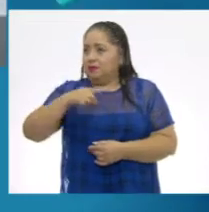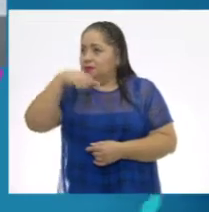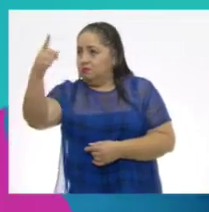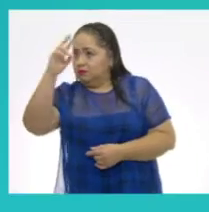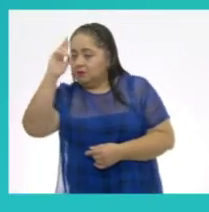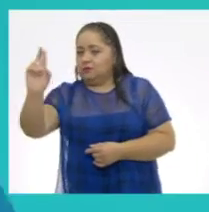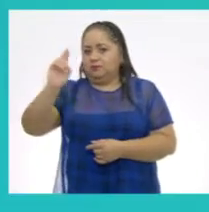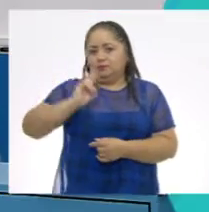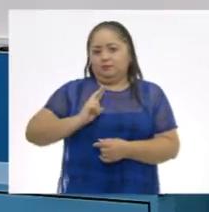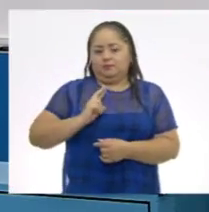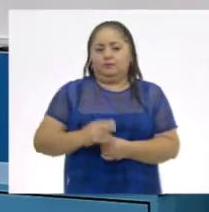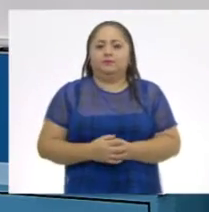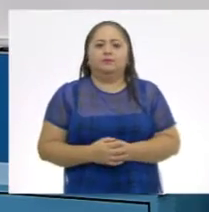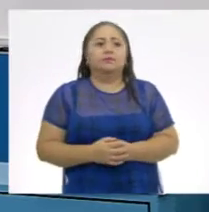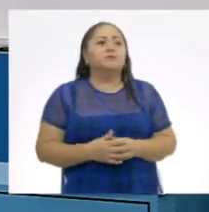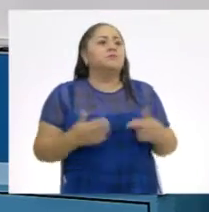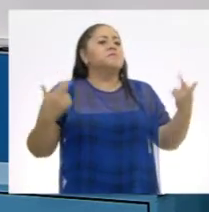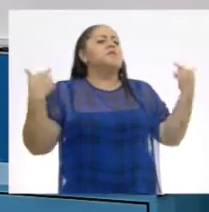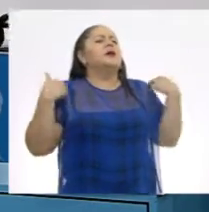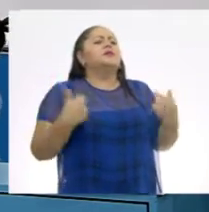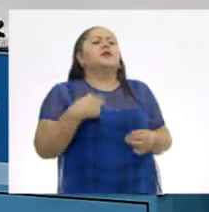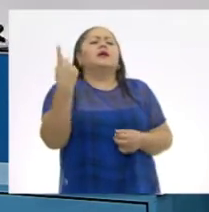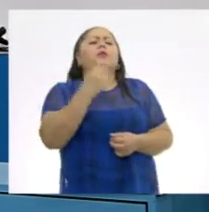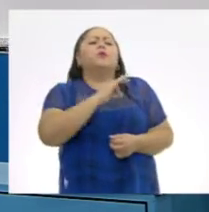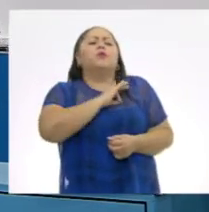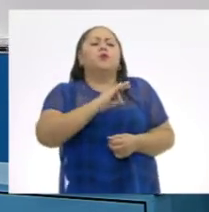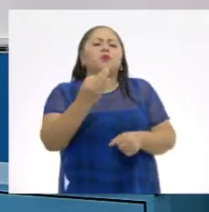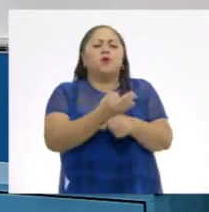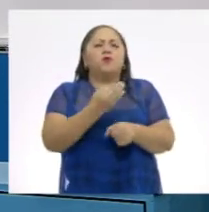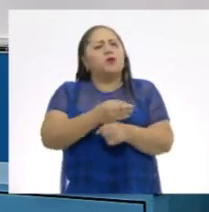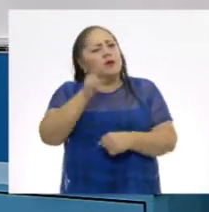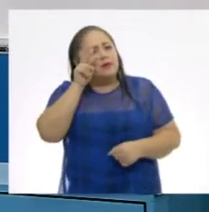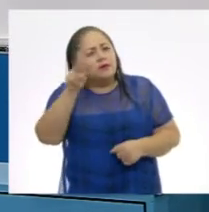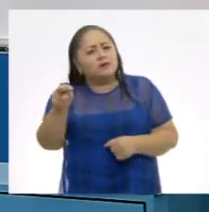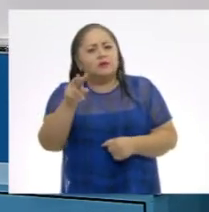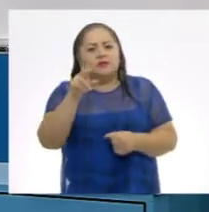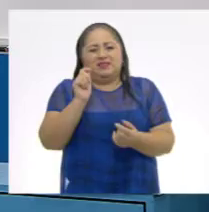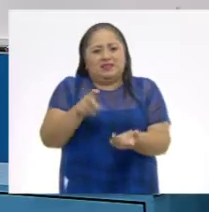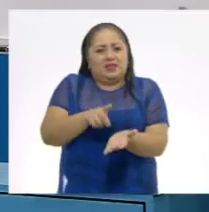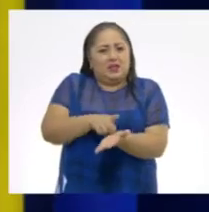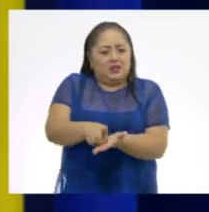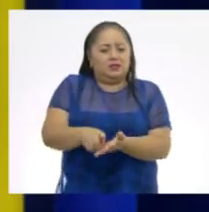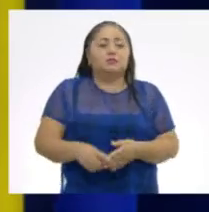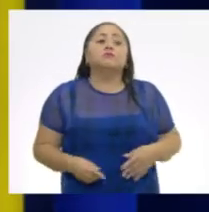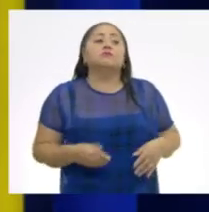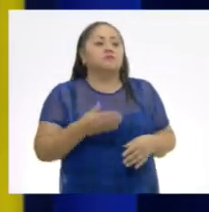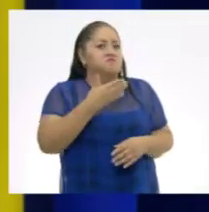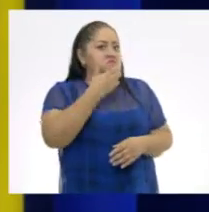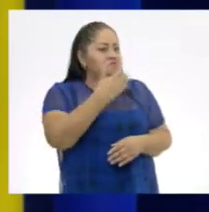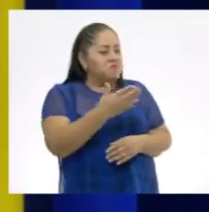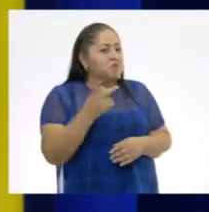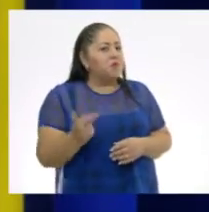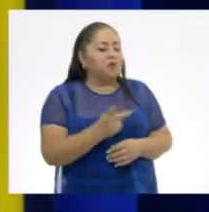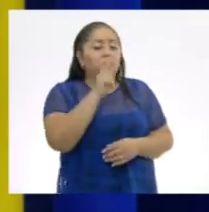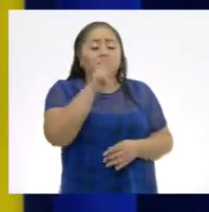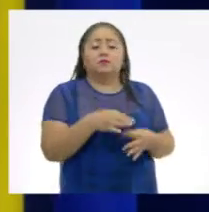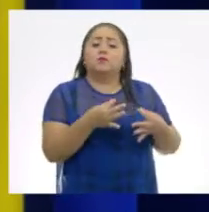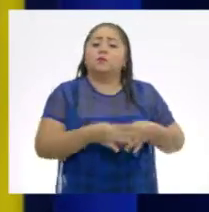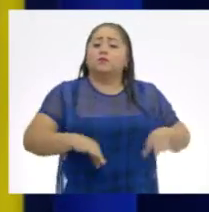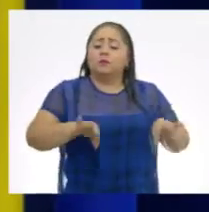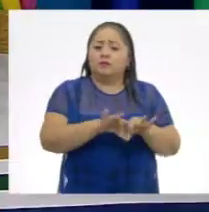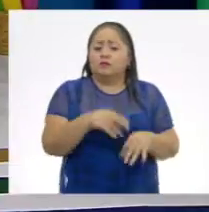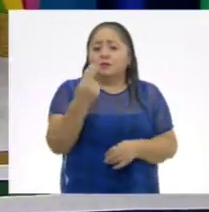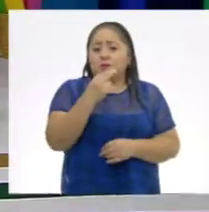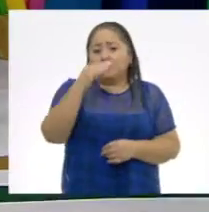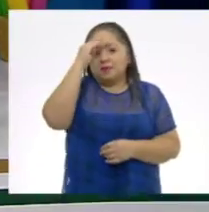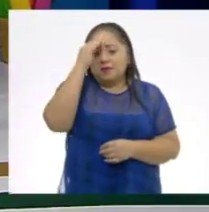demás. Maestra, ¿qué podemos destacar de lo que hemos observado de los derechos? Muy buena pregunta. Es importante